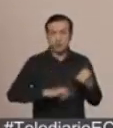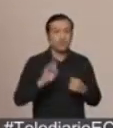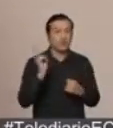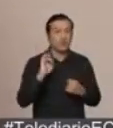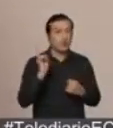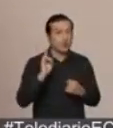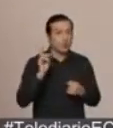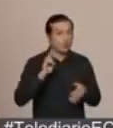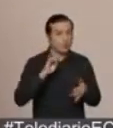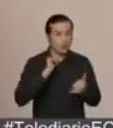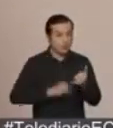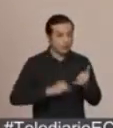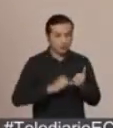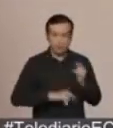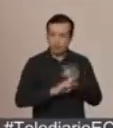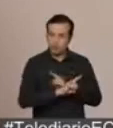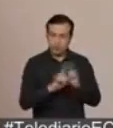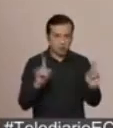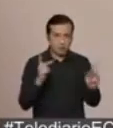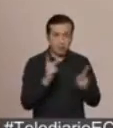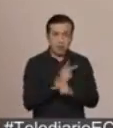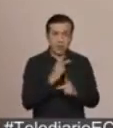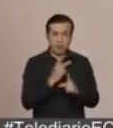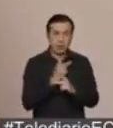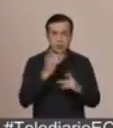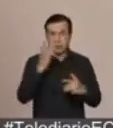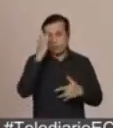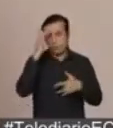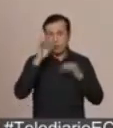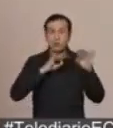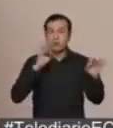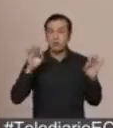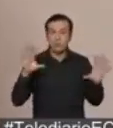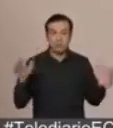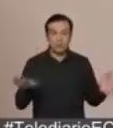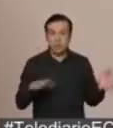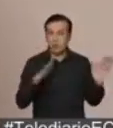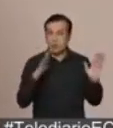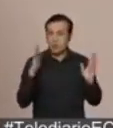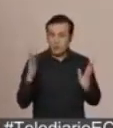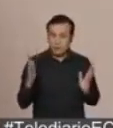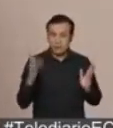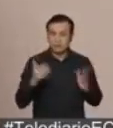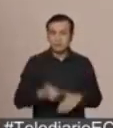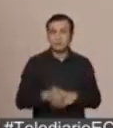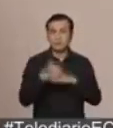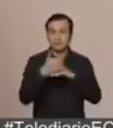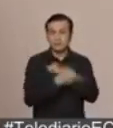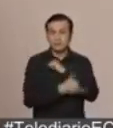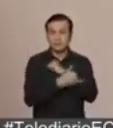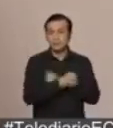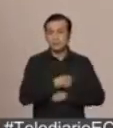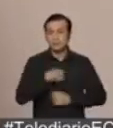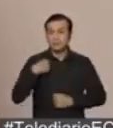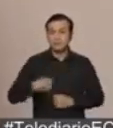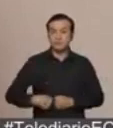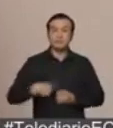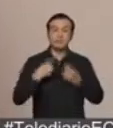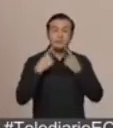virus, que como menciono, esto no tiene una significación de que pueda ser transmisible. Es más, la misma autoridad china advierte